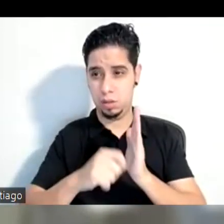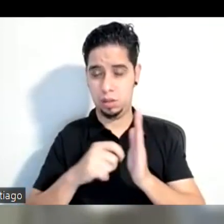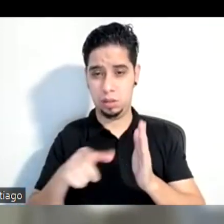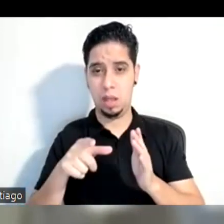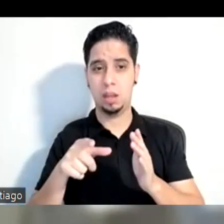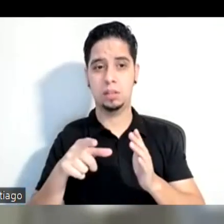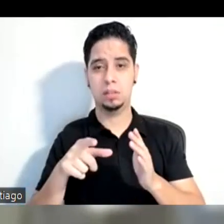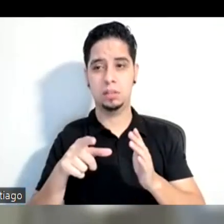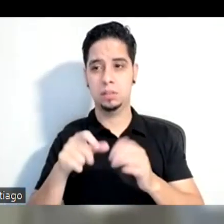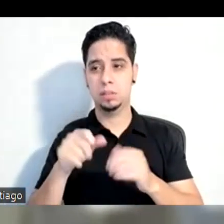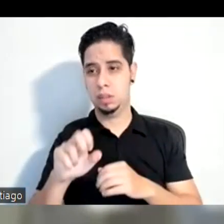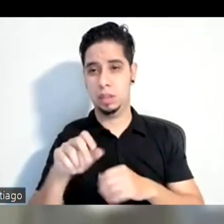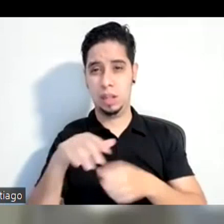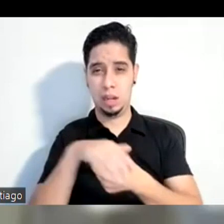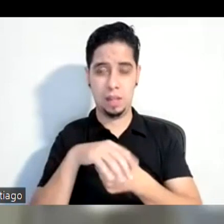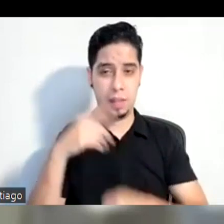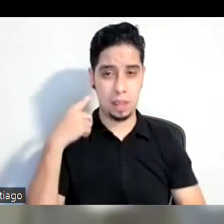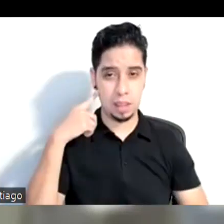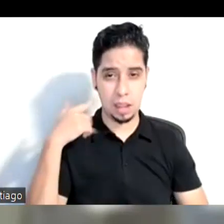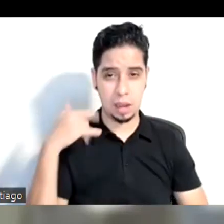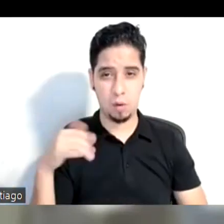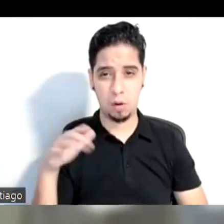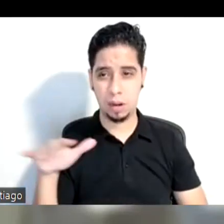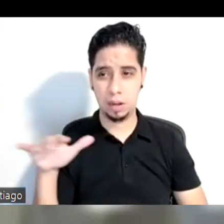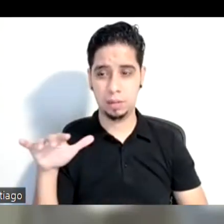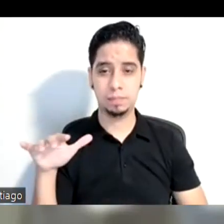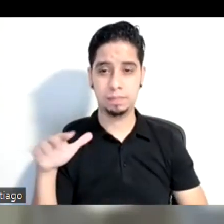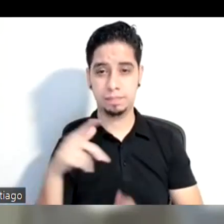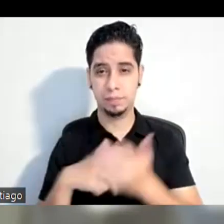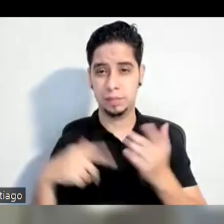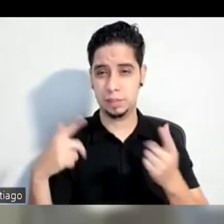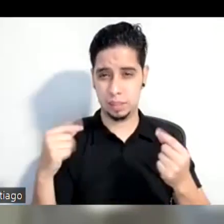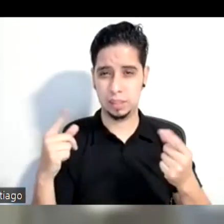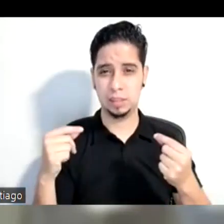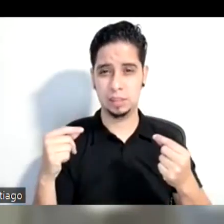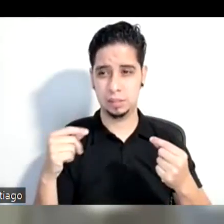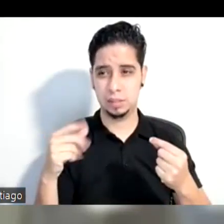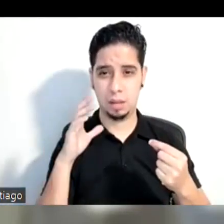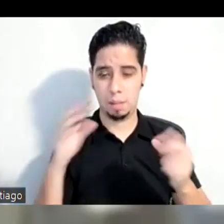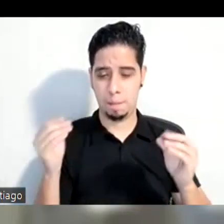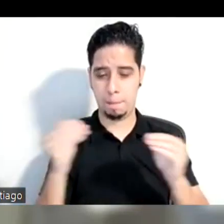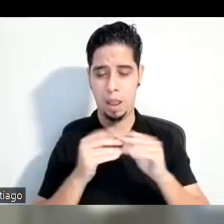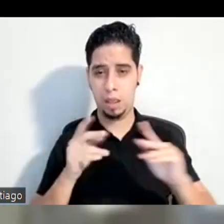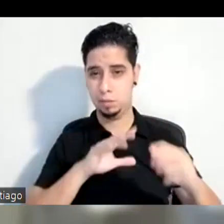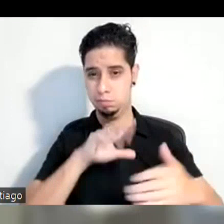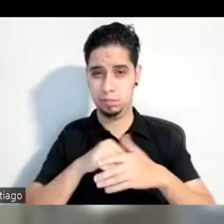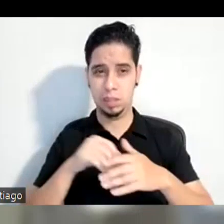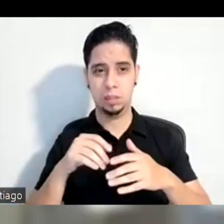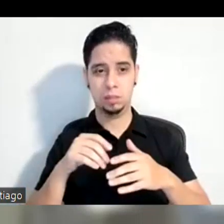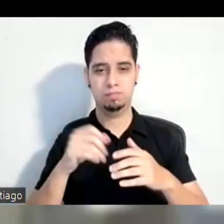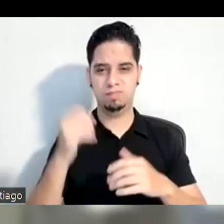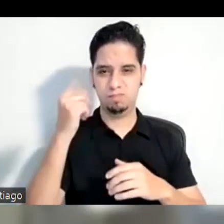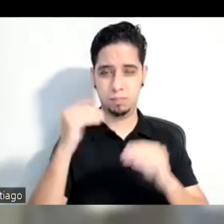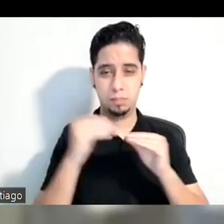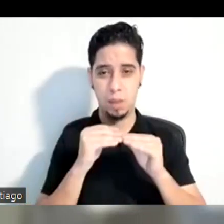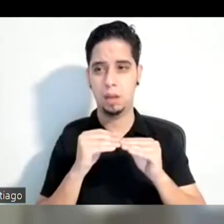allá en California se están dando la tarea de versarse, de conocer más, se traen los elementos, por